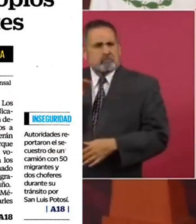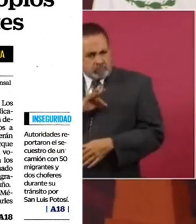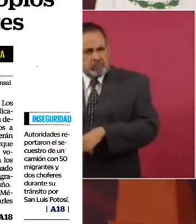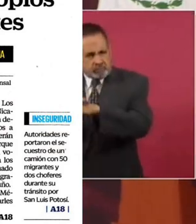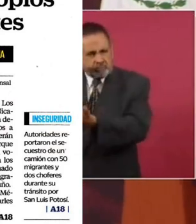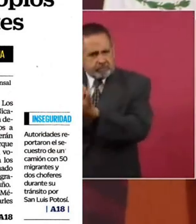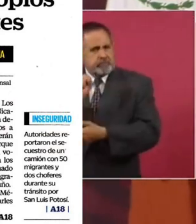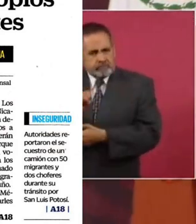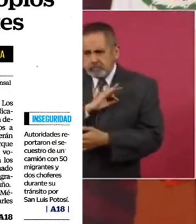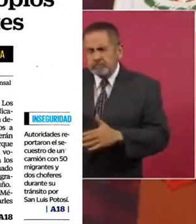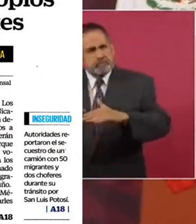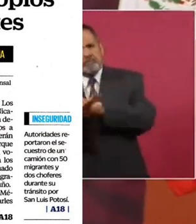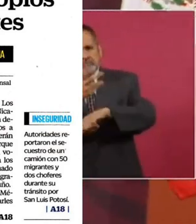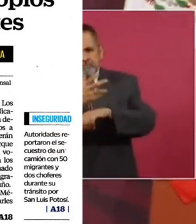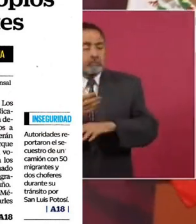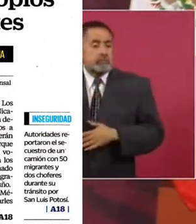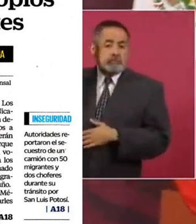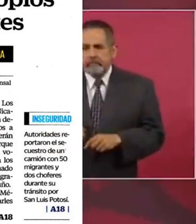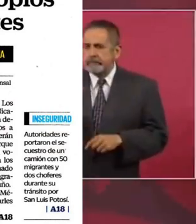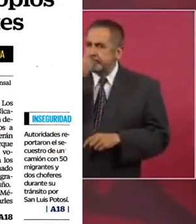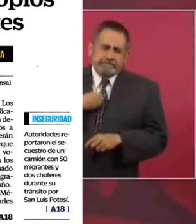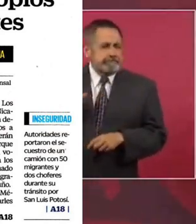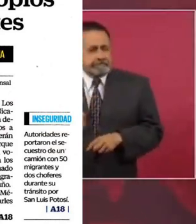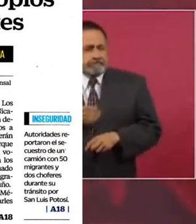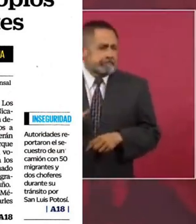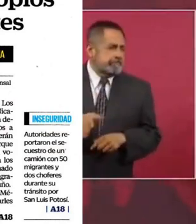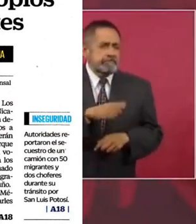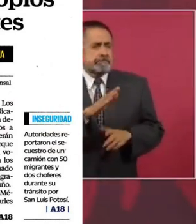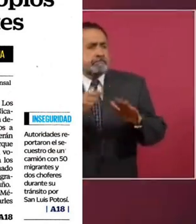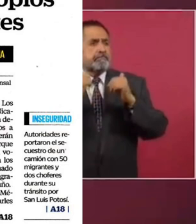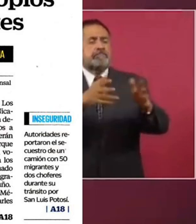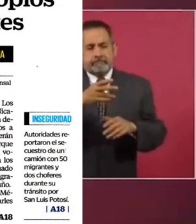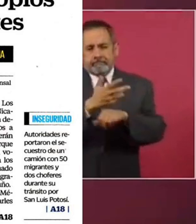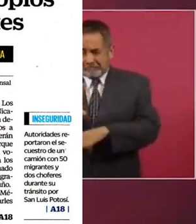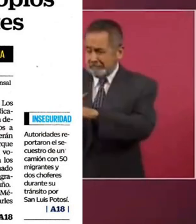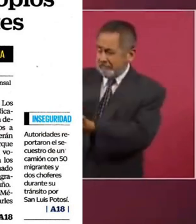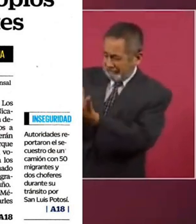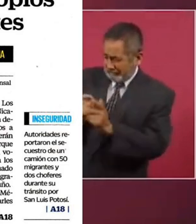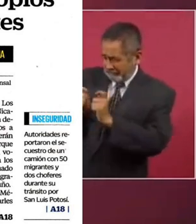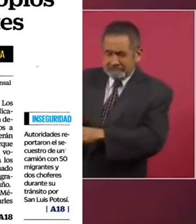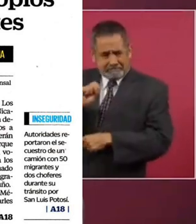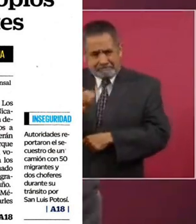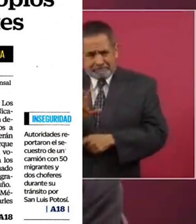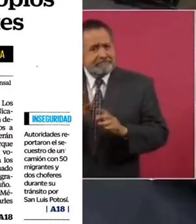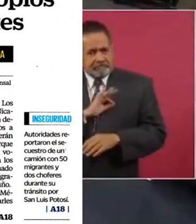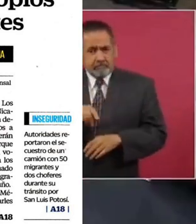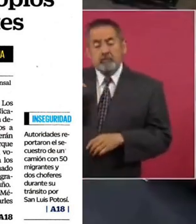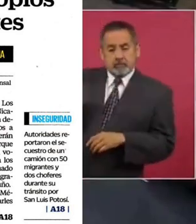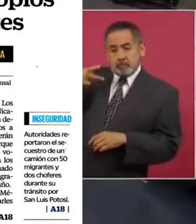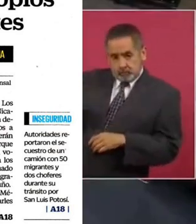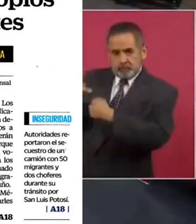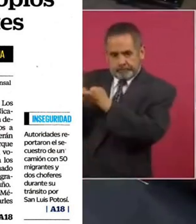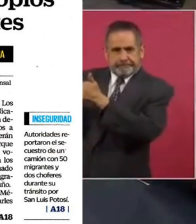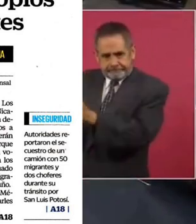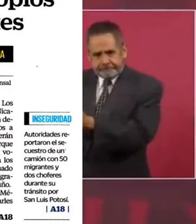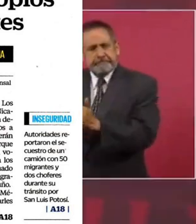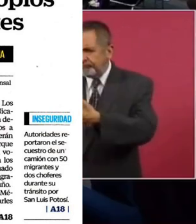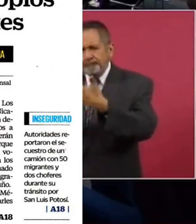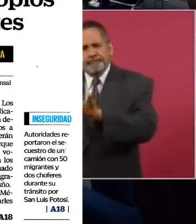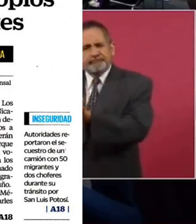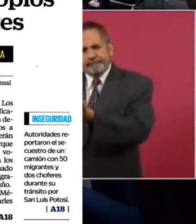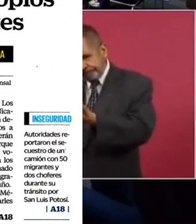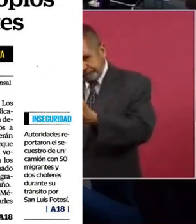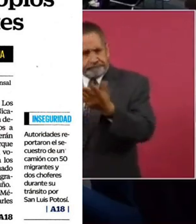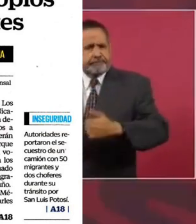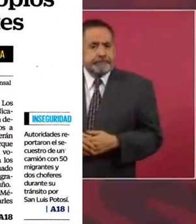legales para llegar a Estados Unidos, que no habían antes para llegar a Estados Unidos. Ahora se puede, desde el país de origen, hacer un trámite.